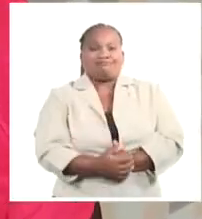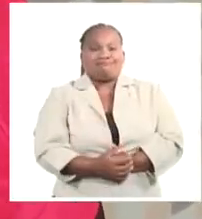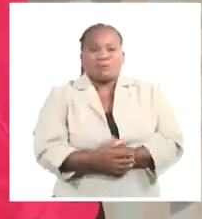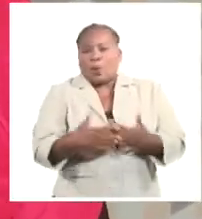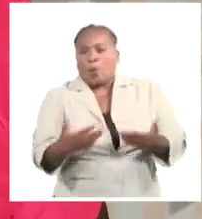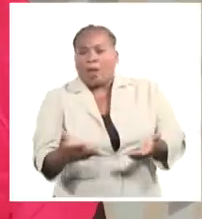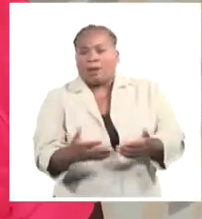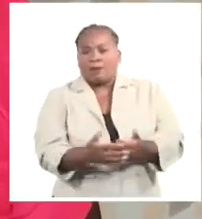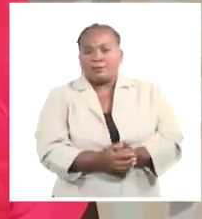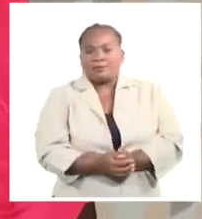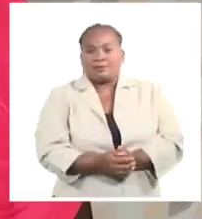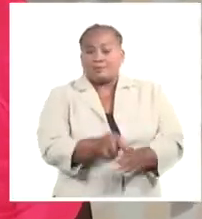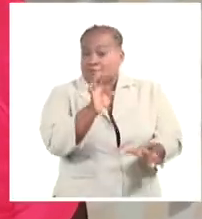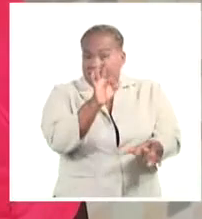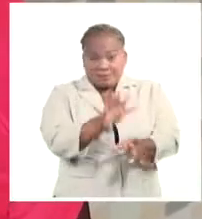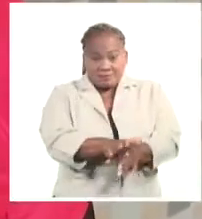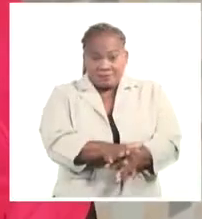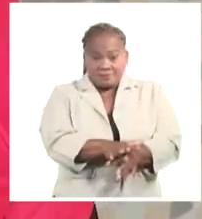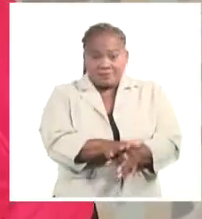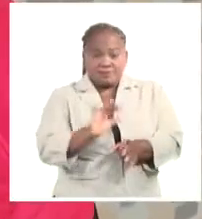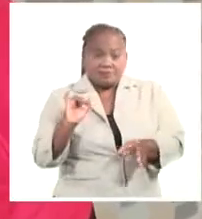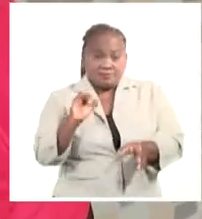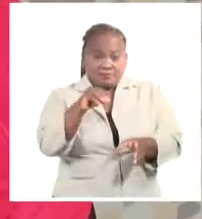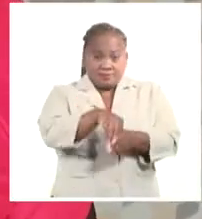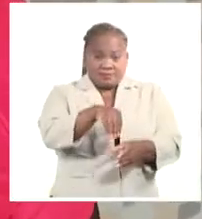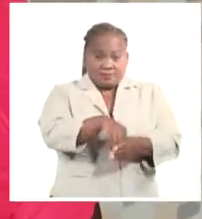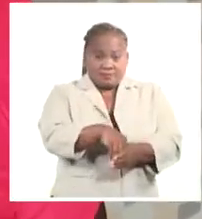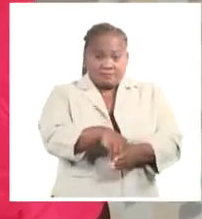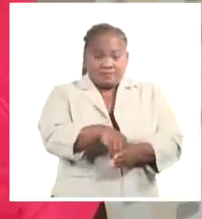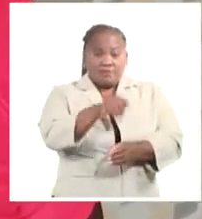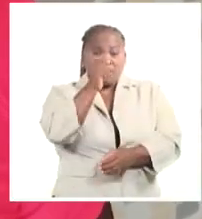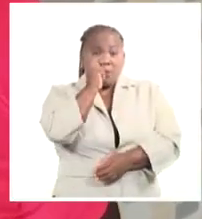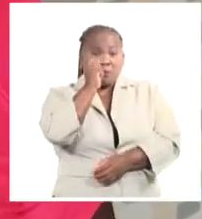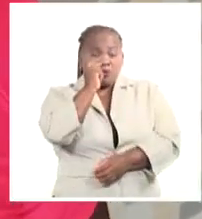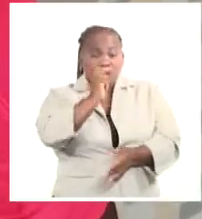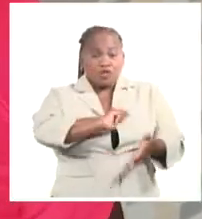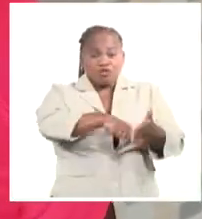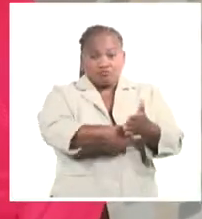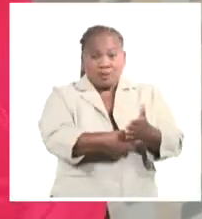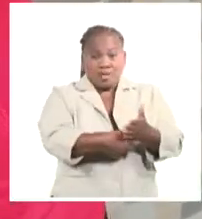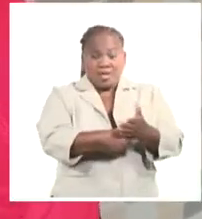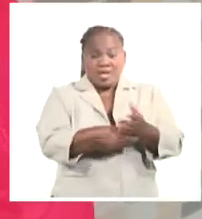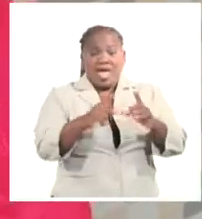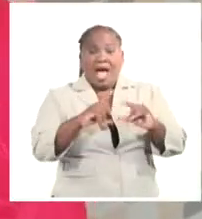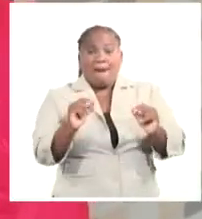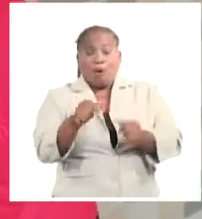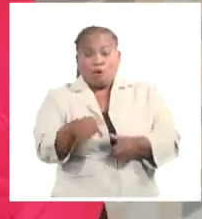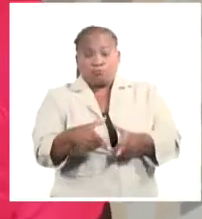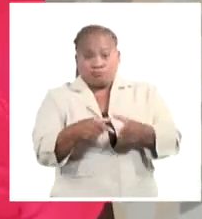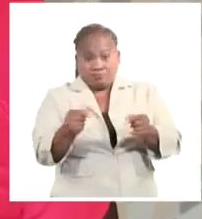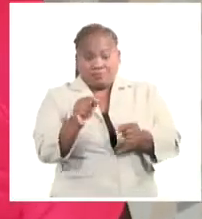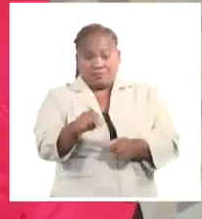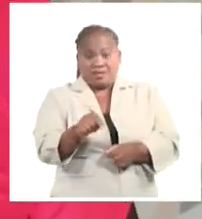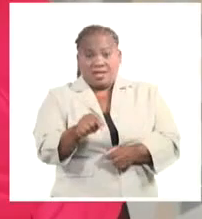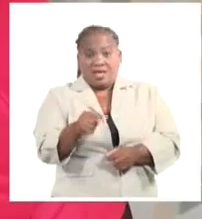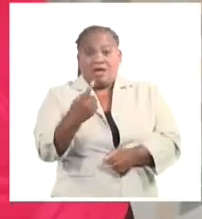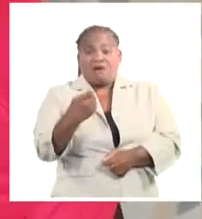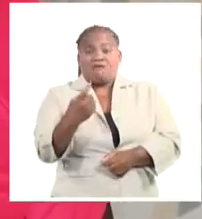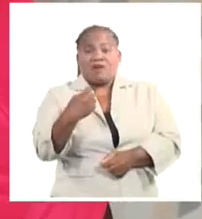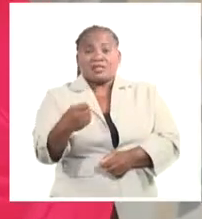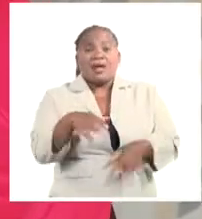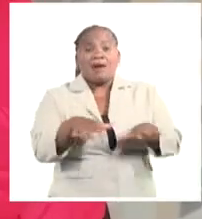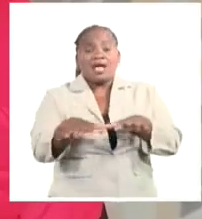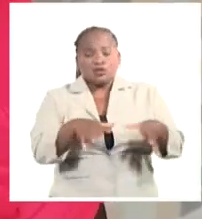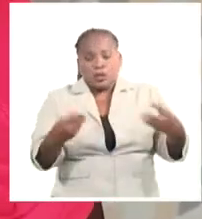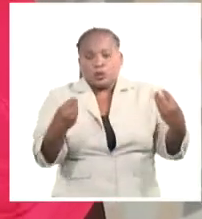estuvimos en un inicio con la incorporación de los muchachos que están contratados a Japón, que nos faltaba un poquito de acciones conjuntas